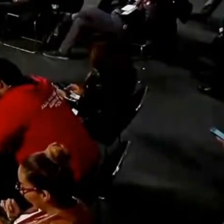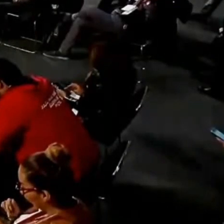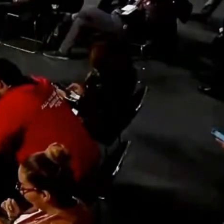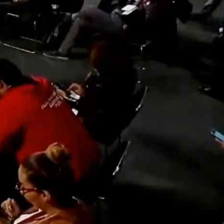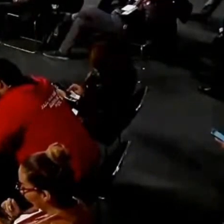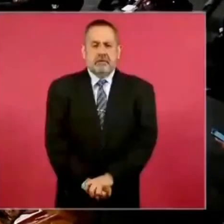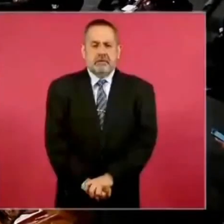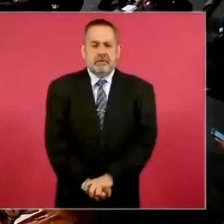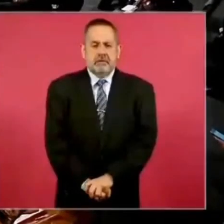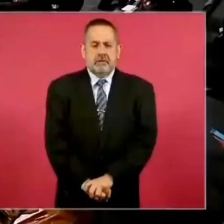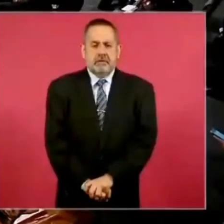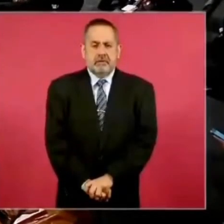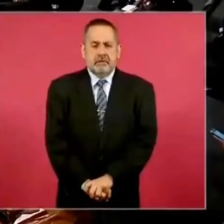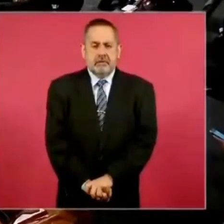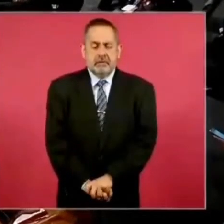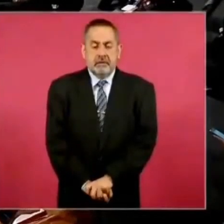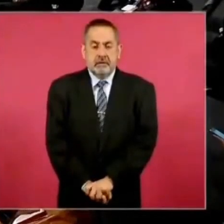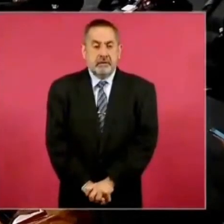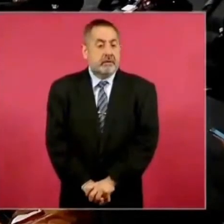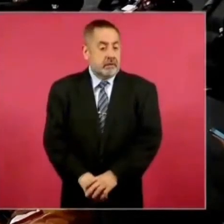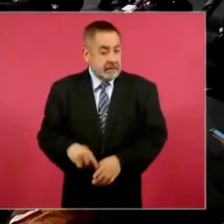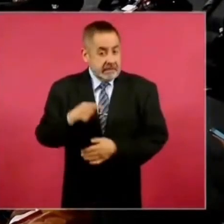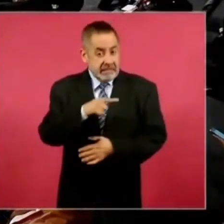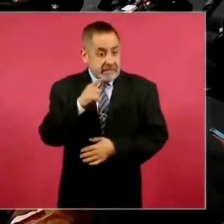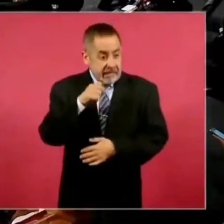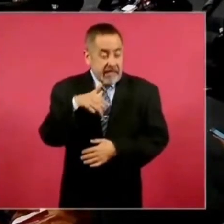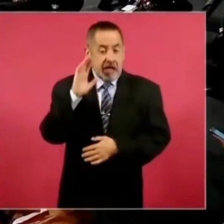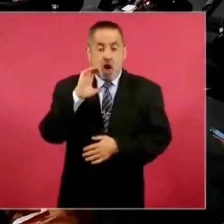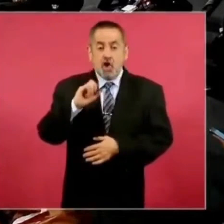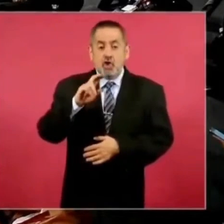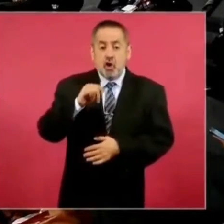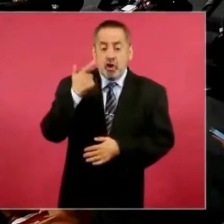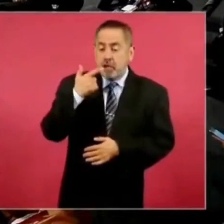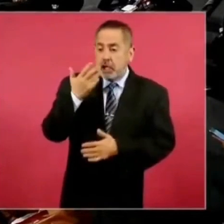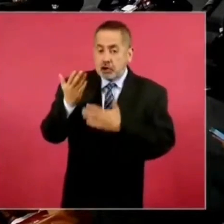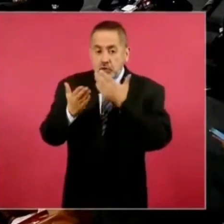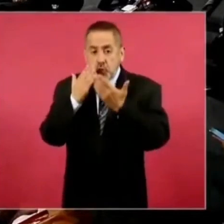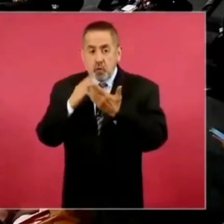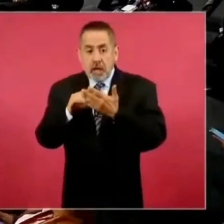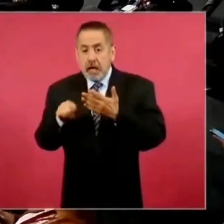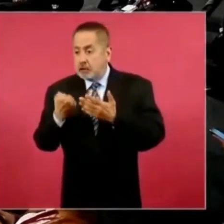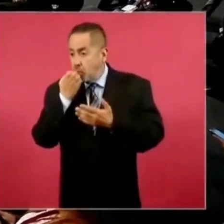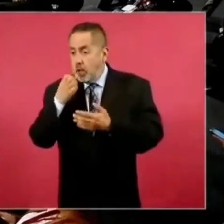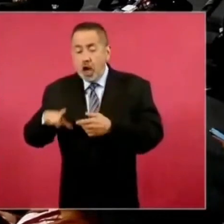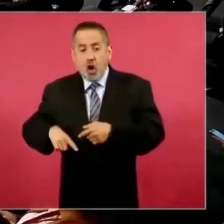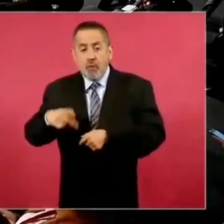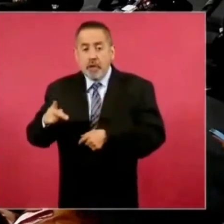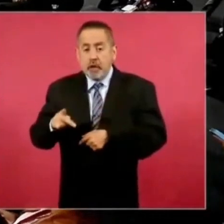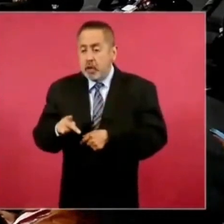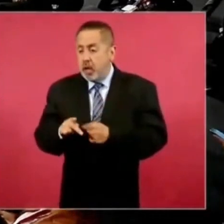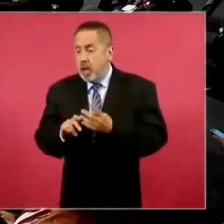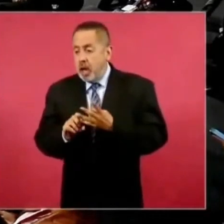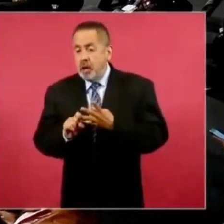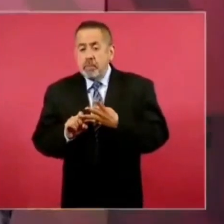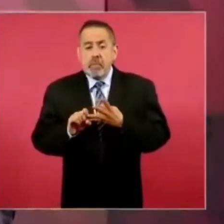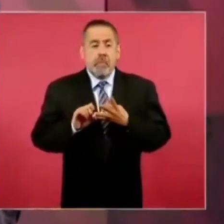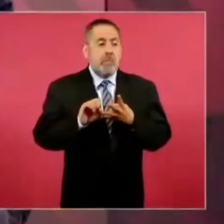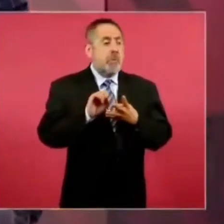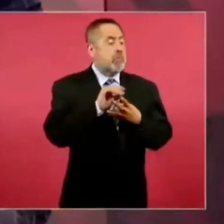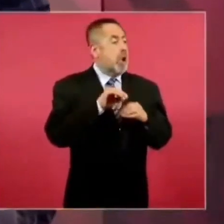y él estudiaba en una escuela pública y viene de abajo y se vuelven